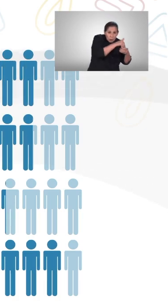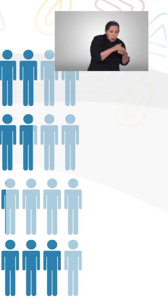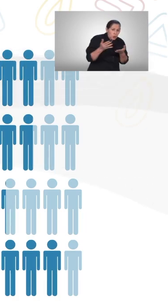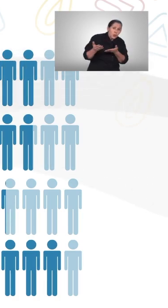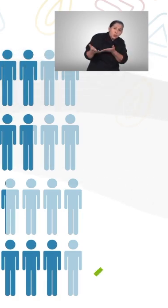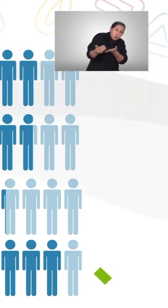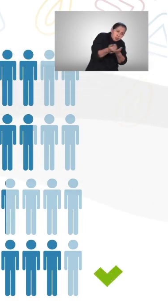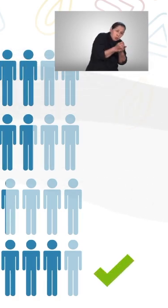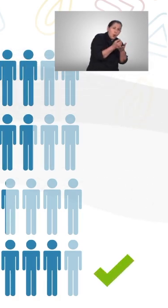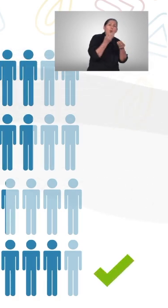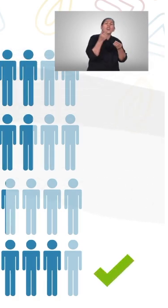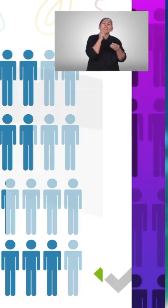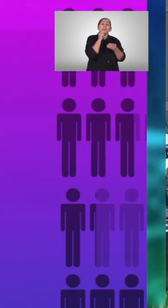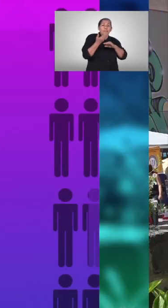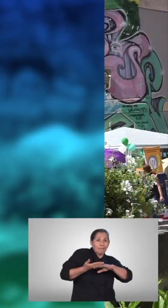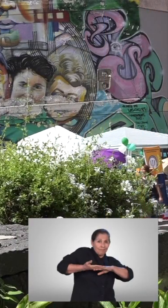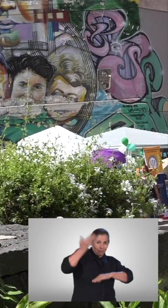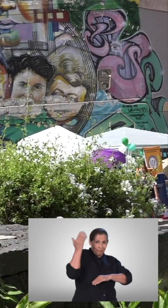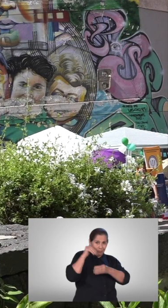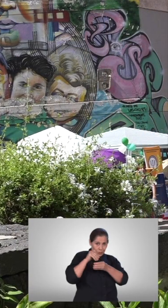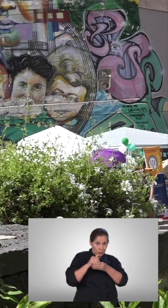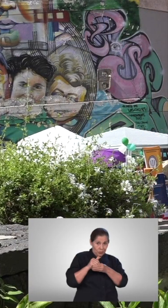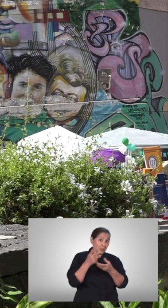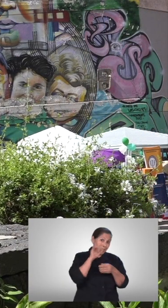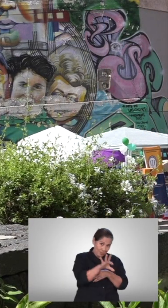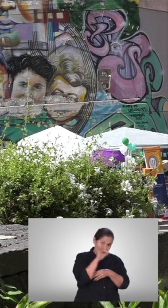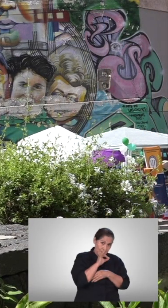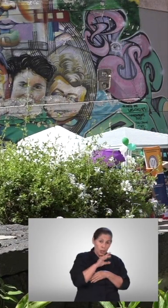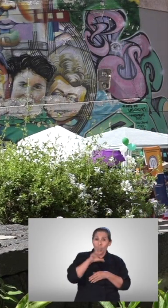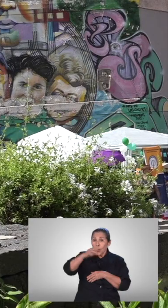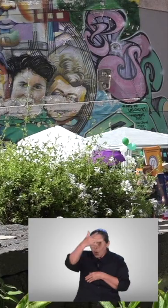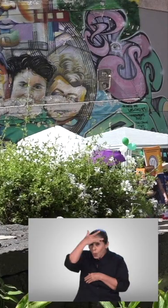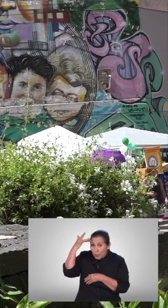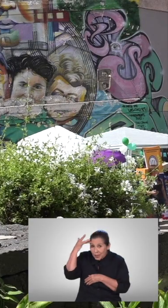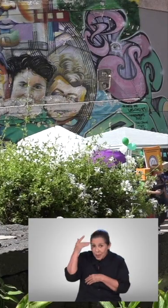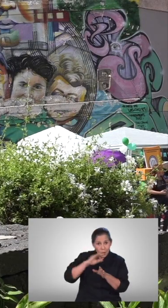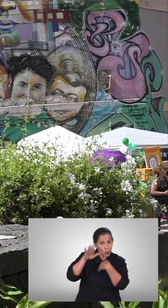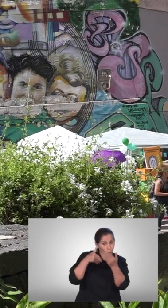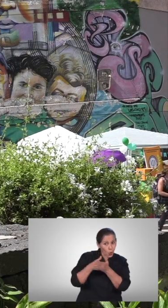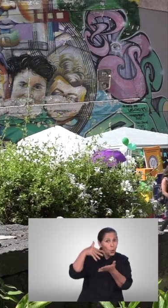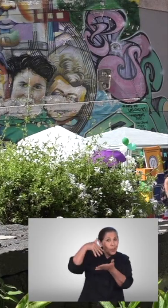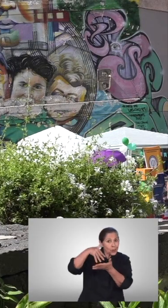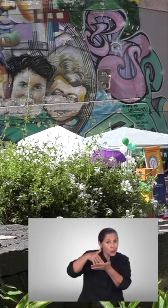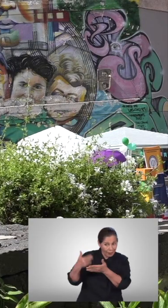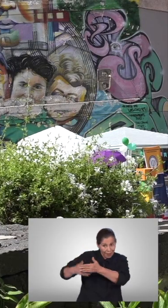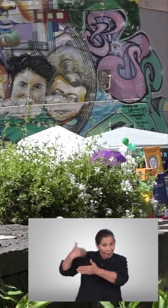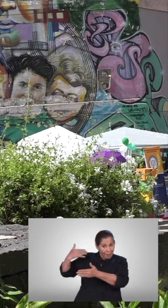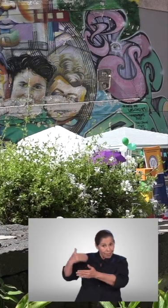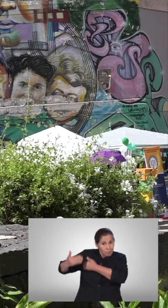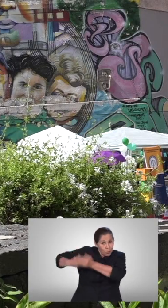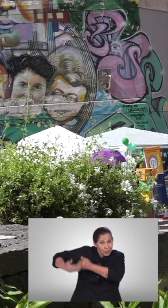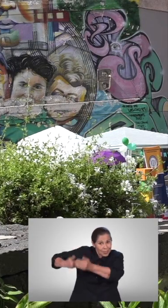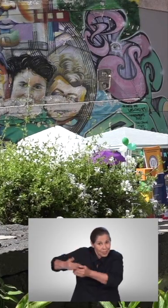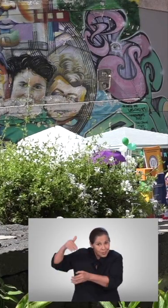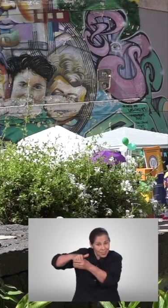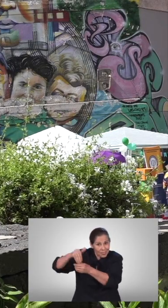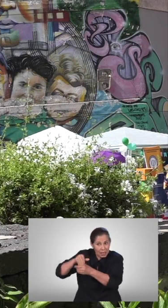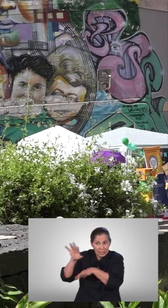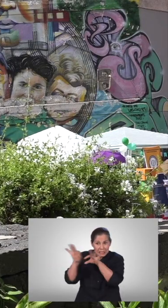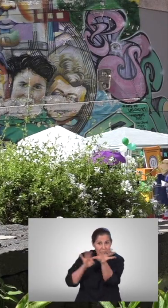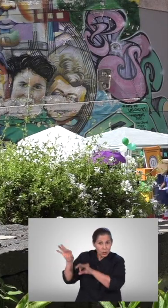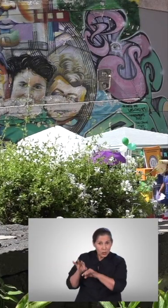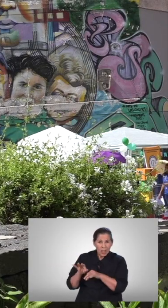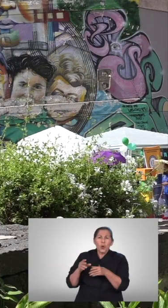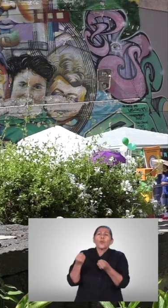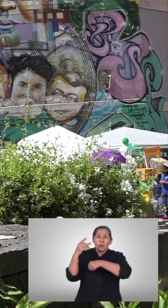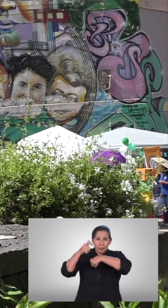de votos no olvides que los estudiantes electos te representarán por dos años por lo